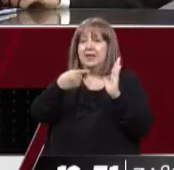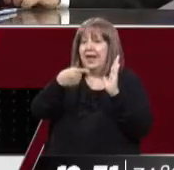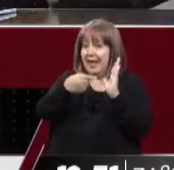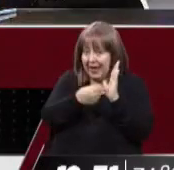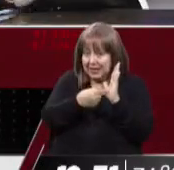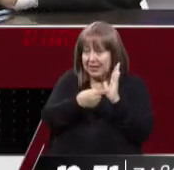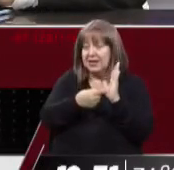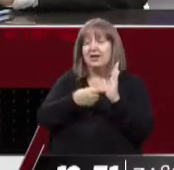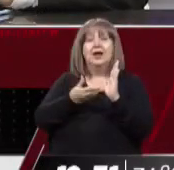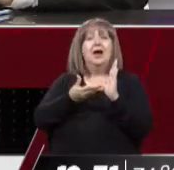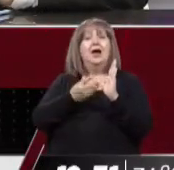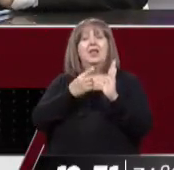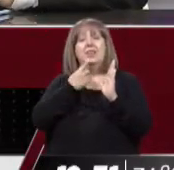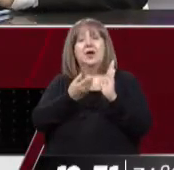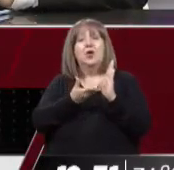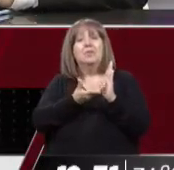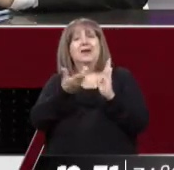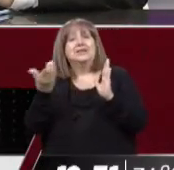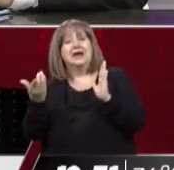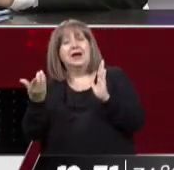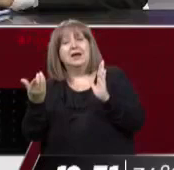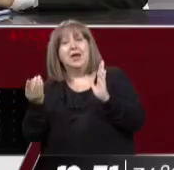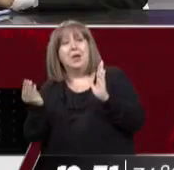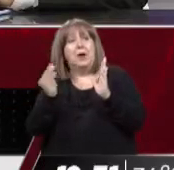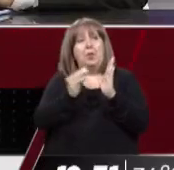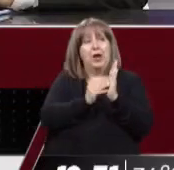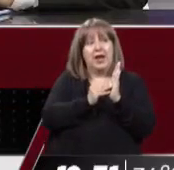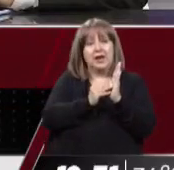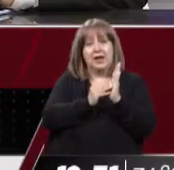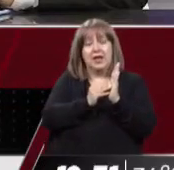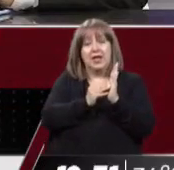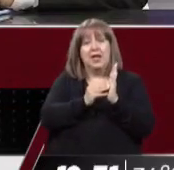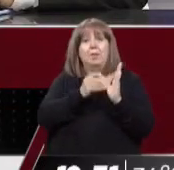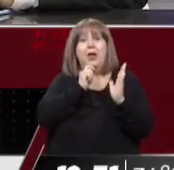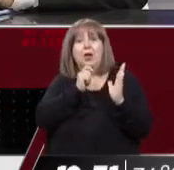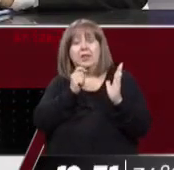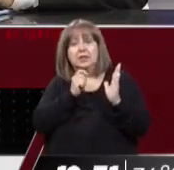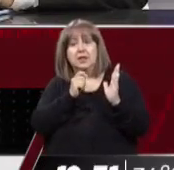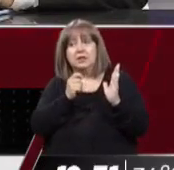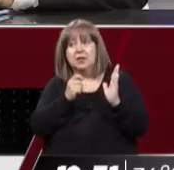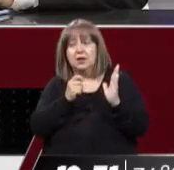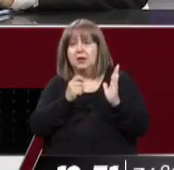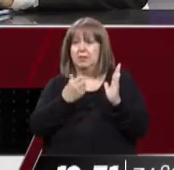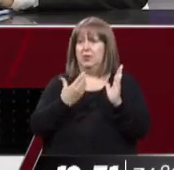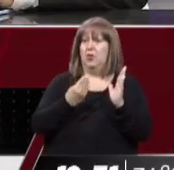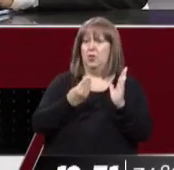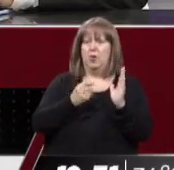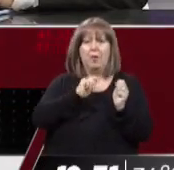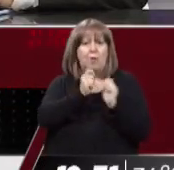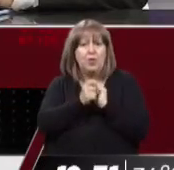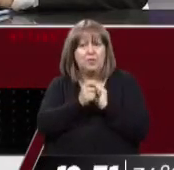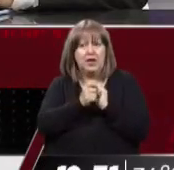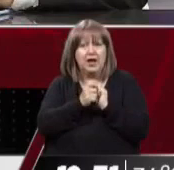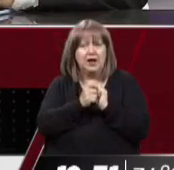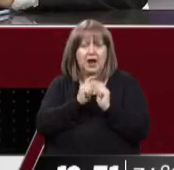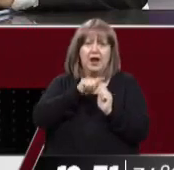sorpresa al periodista, al colega, esto que dice Scaloni. Entonces, el rápido igual, intenta, viste, ese reflejo que tenemos